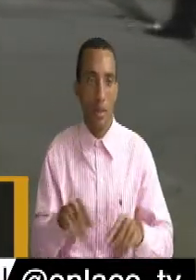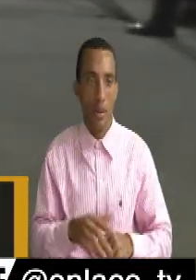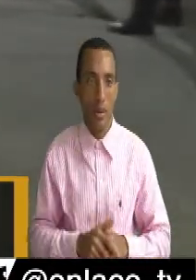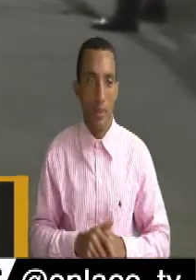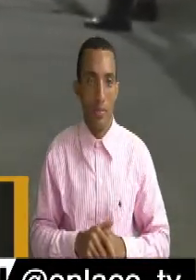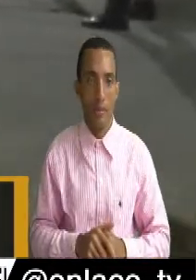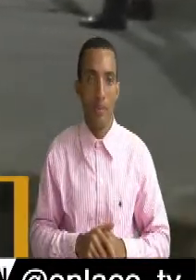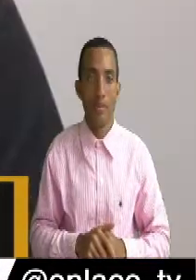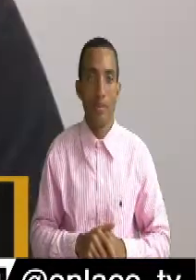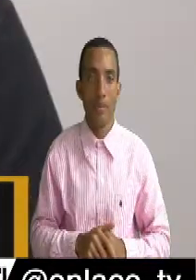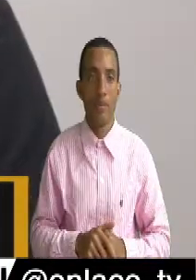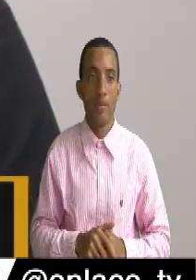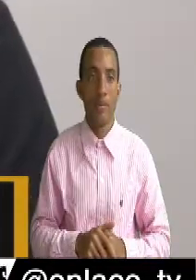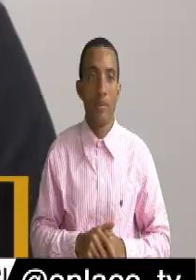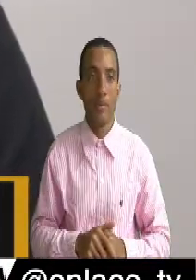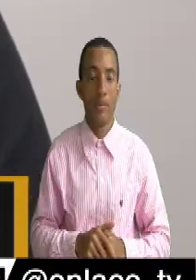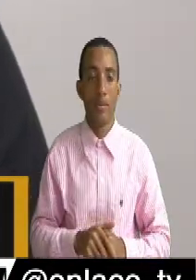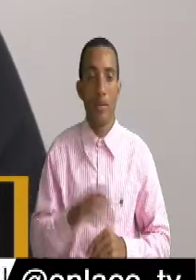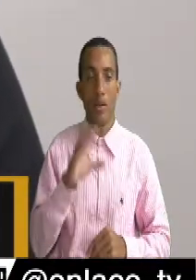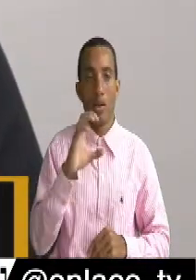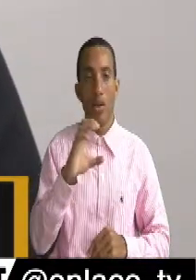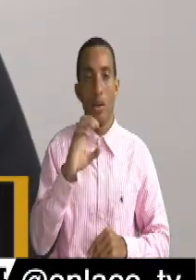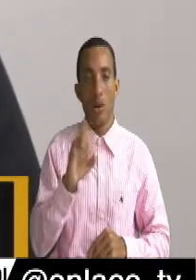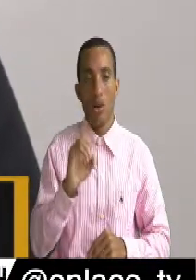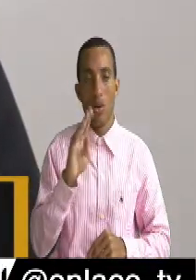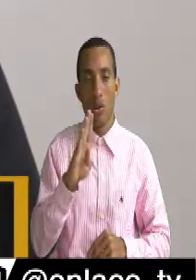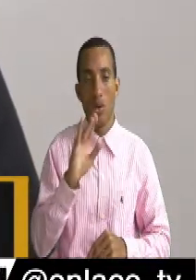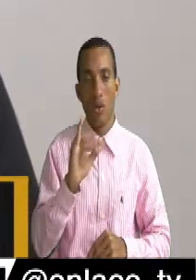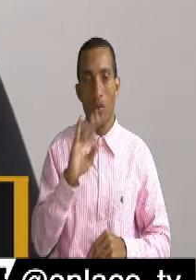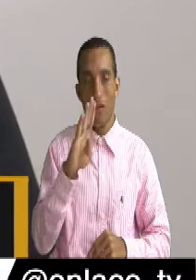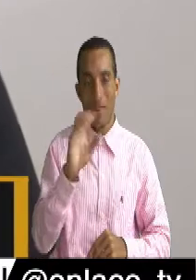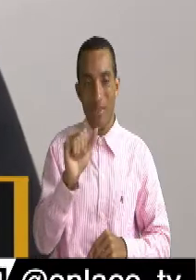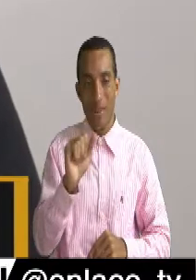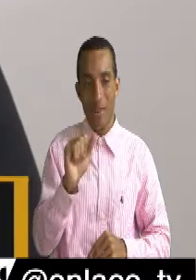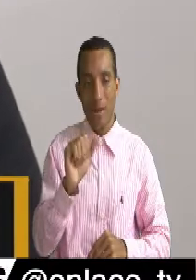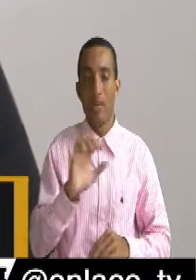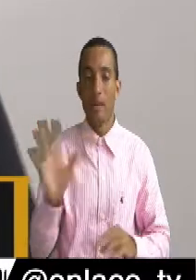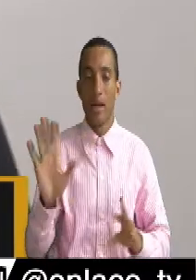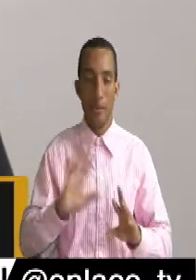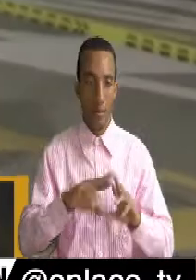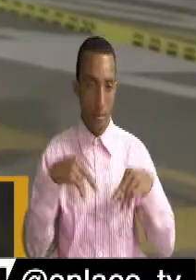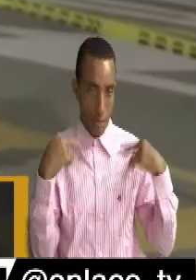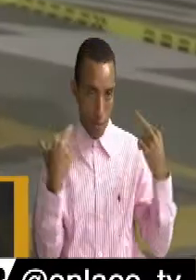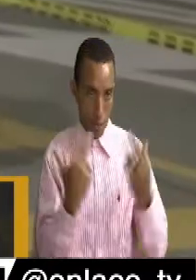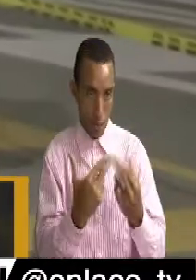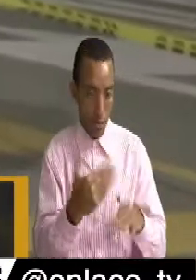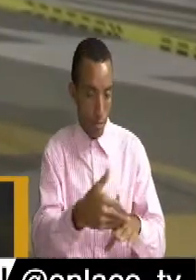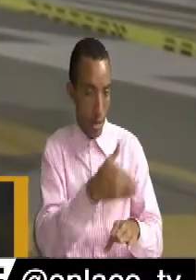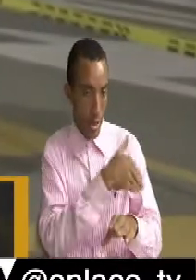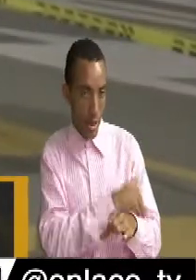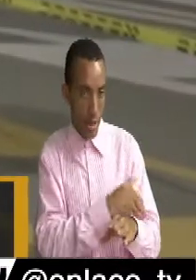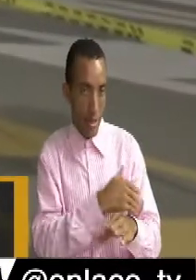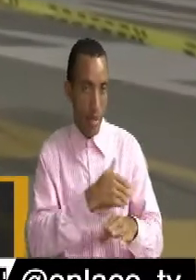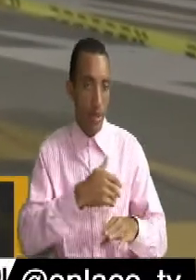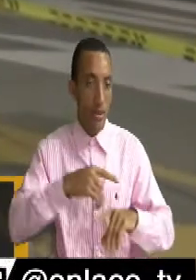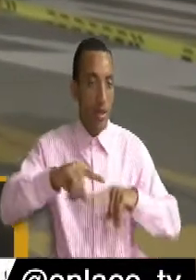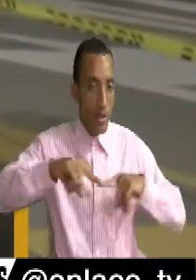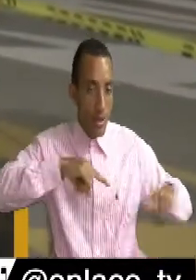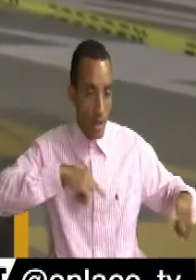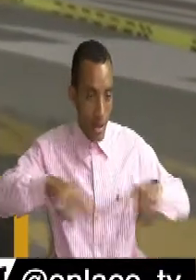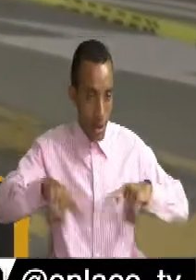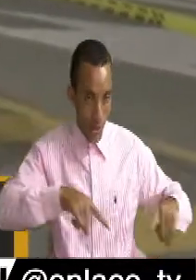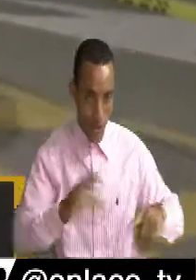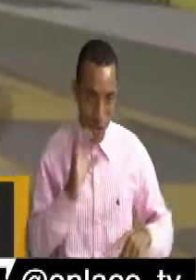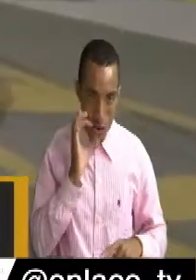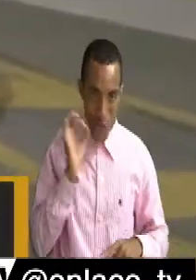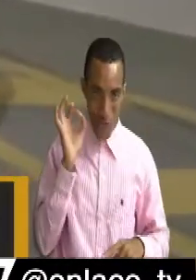la funcionaria. En Coviva ya hicimos una reunión previa con el director y se determinó,